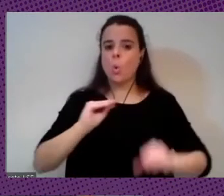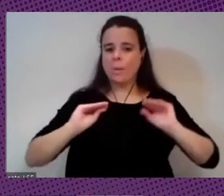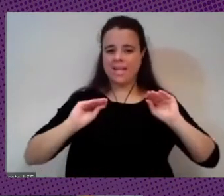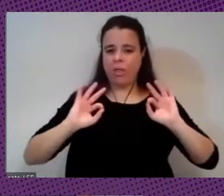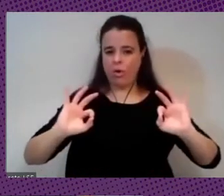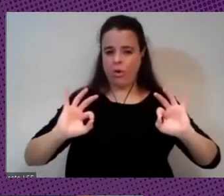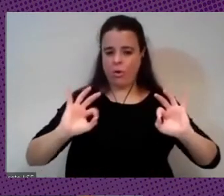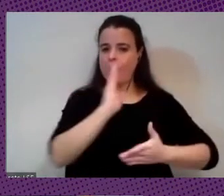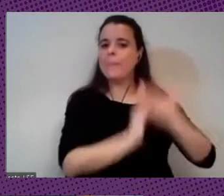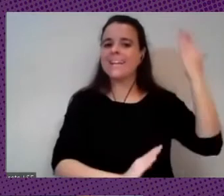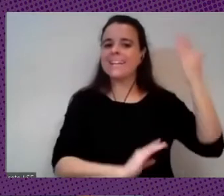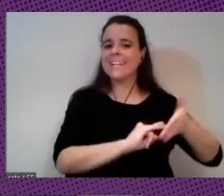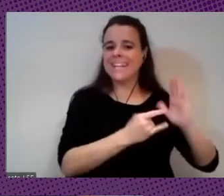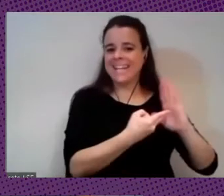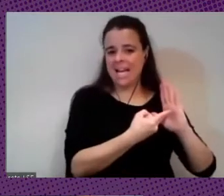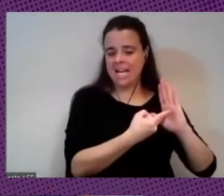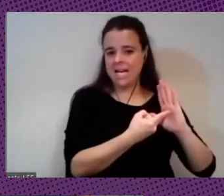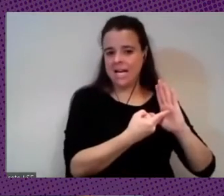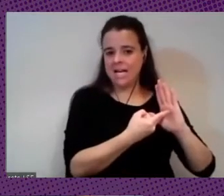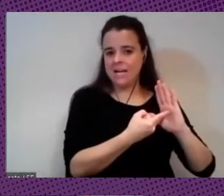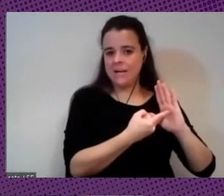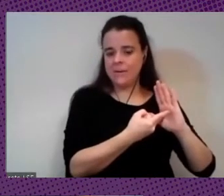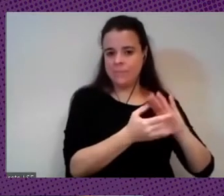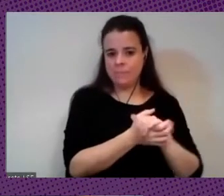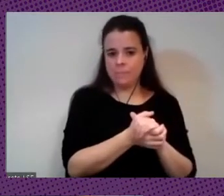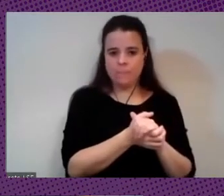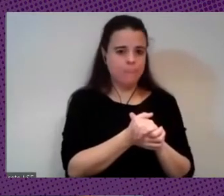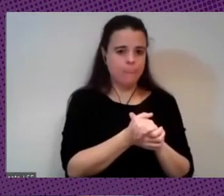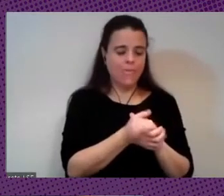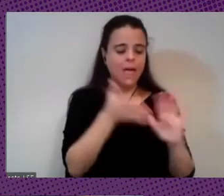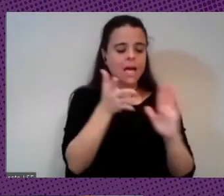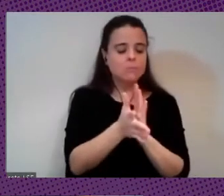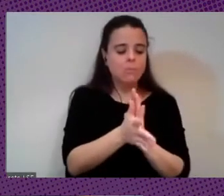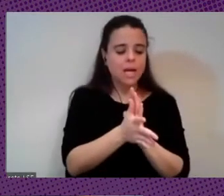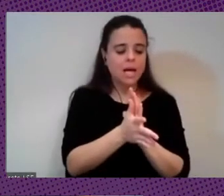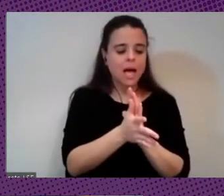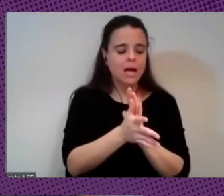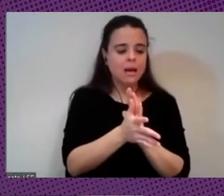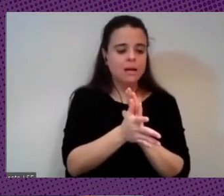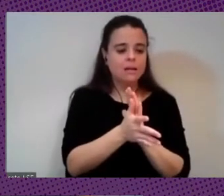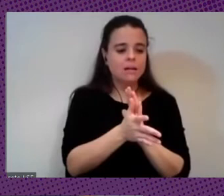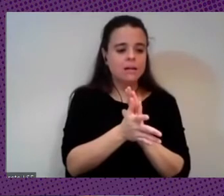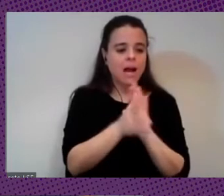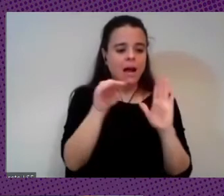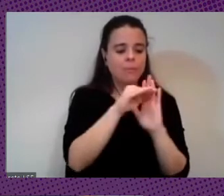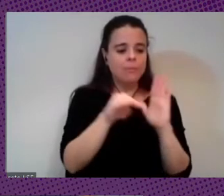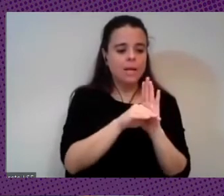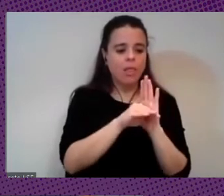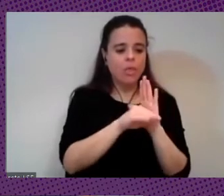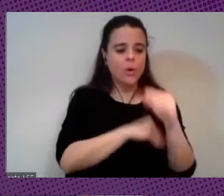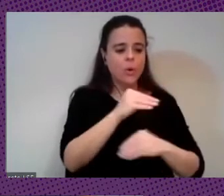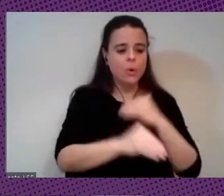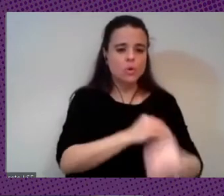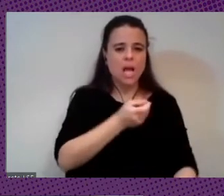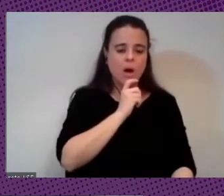técnica no es menor explicar cómo se usa una aplicación pero sí qué significa en términos políticos qué